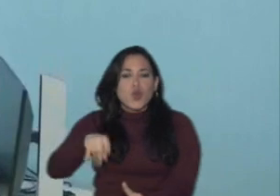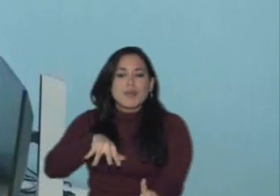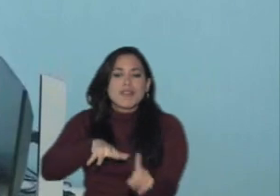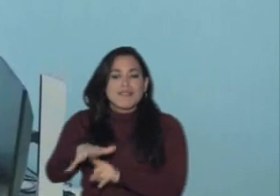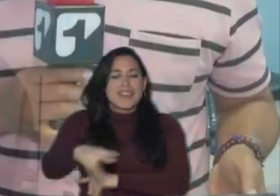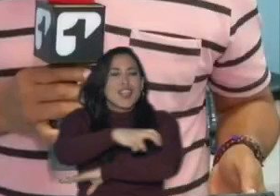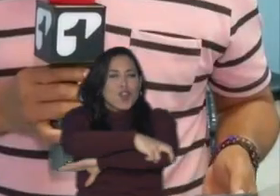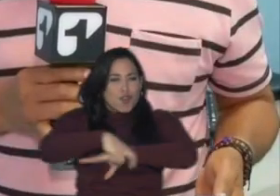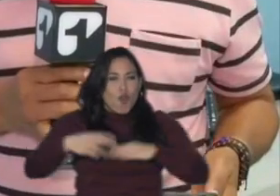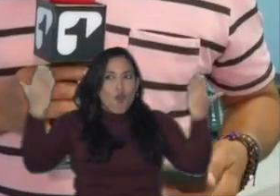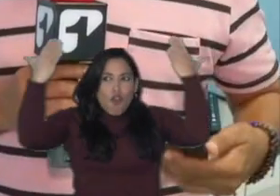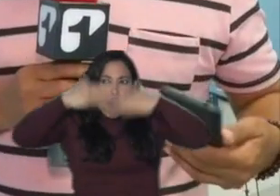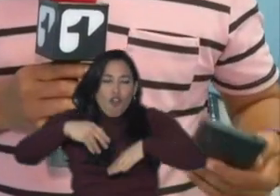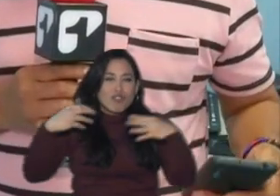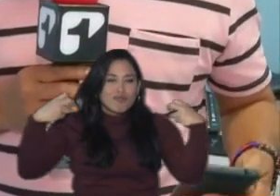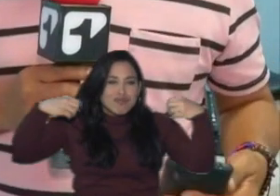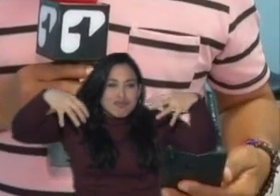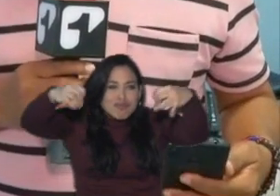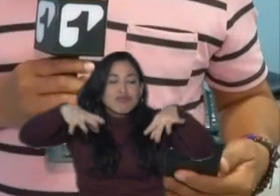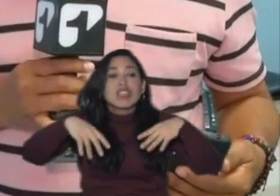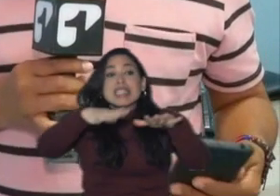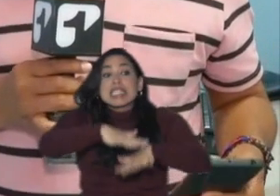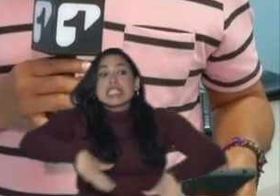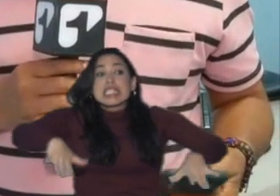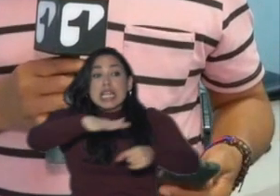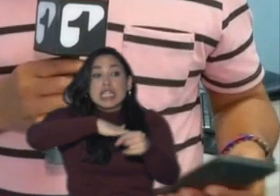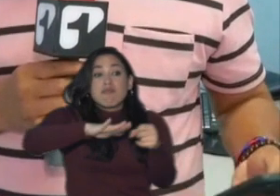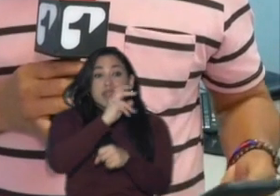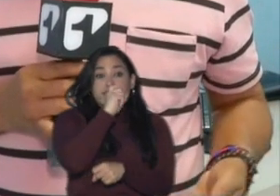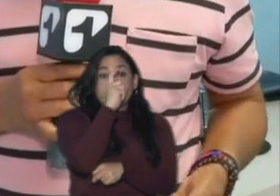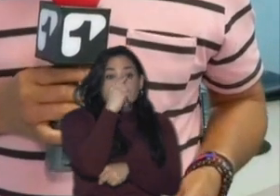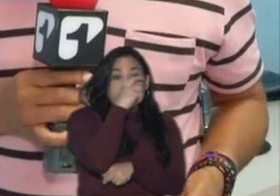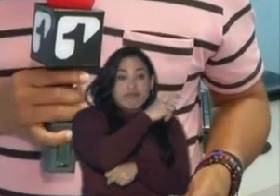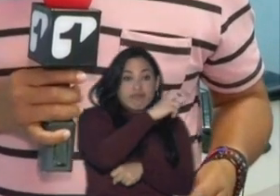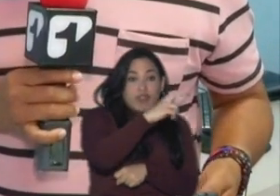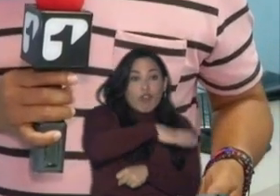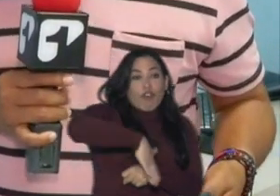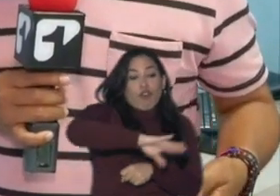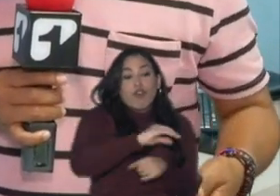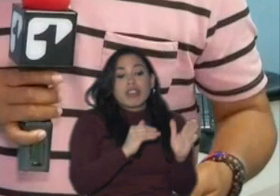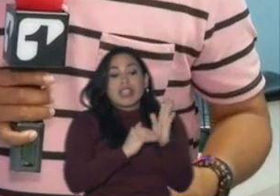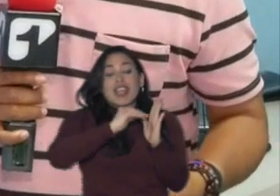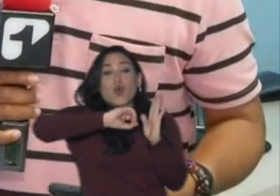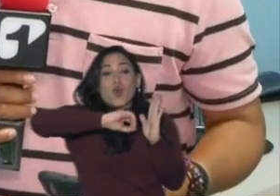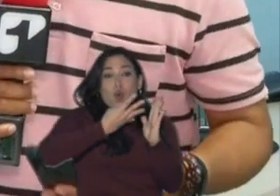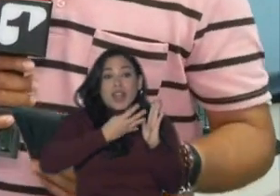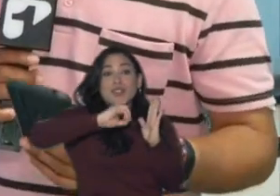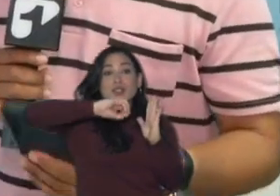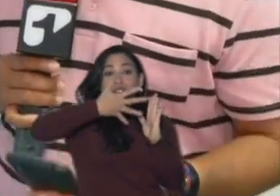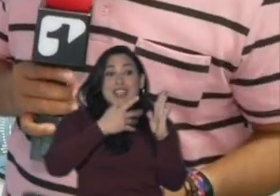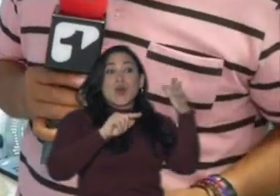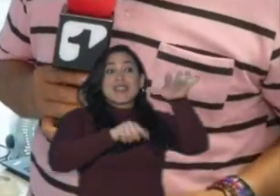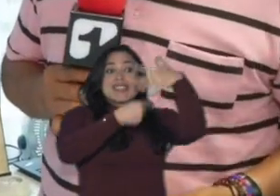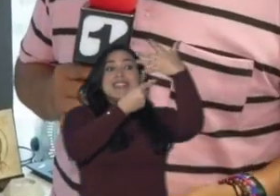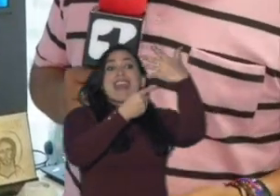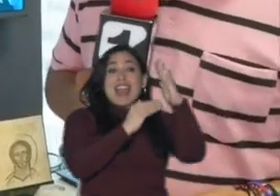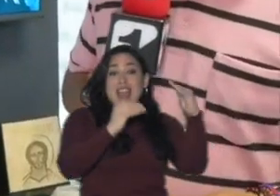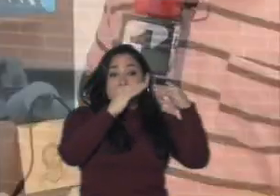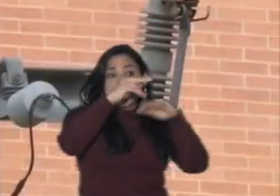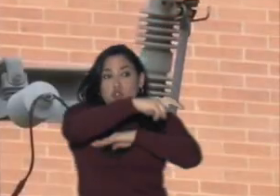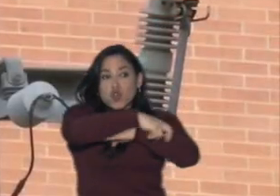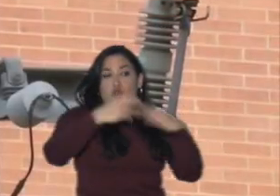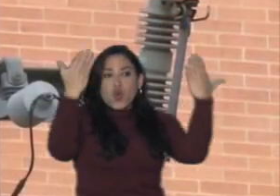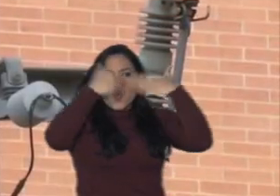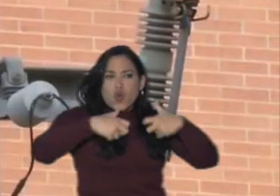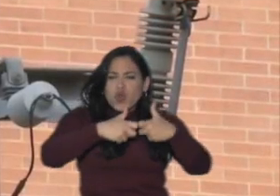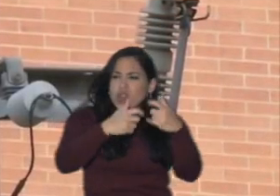consecuencia del robo en sectores de estrato alto 4, 5 y 6. ¿Cómo se está dando este fenómeno y cuáles son las cifras que se